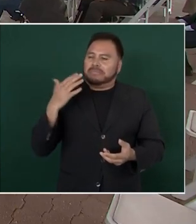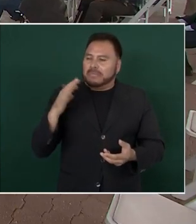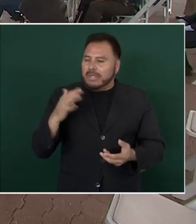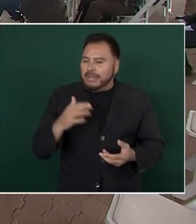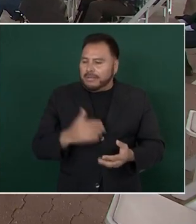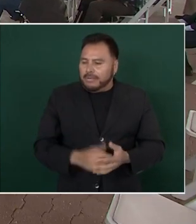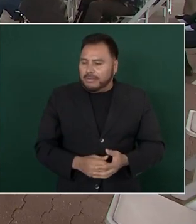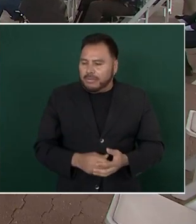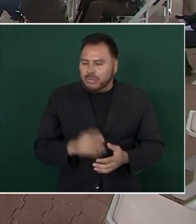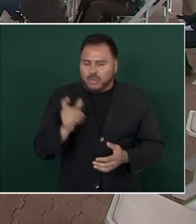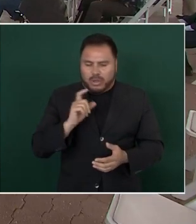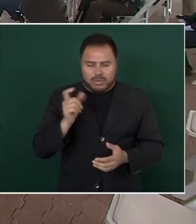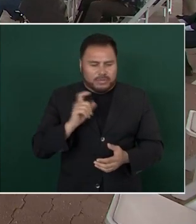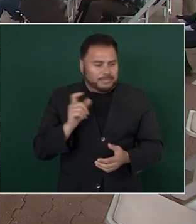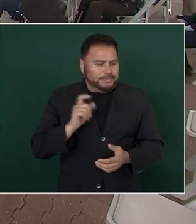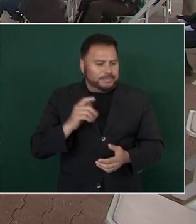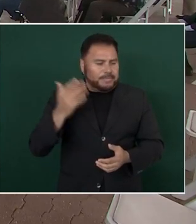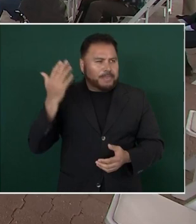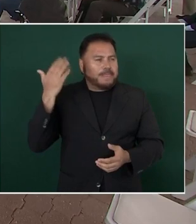desde